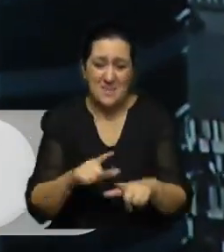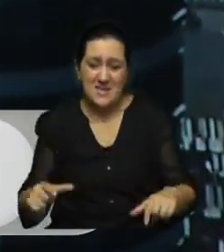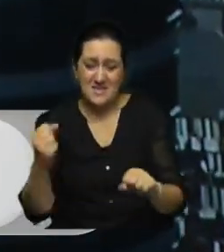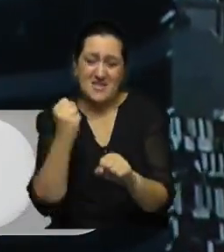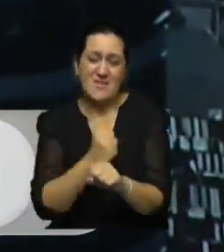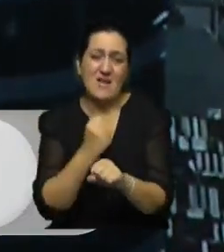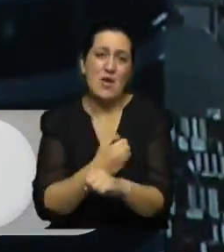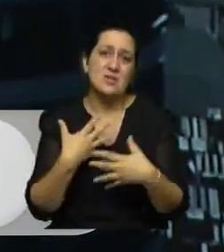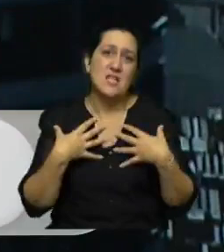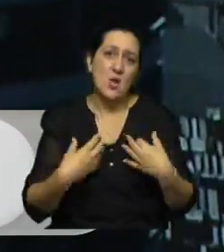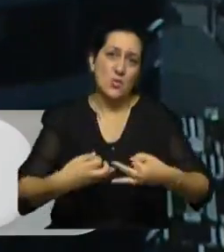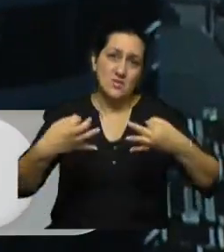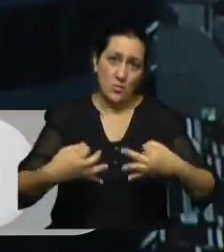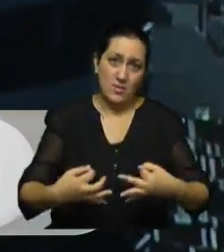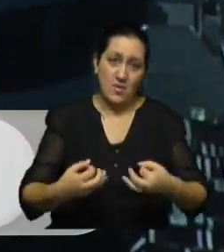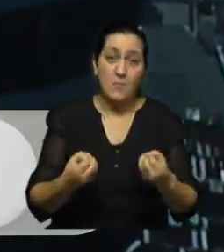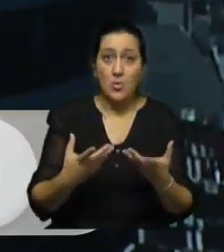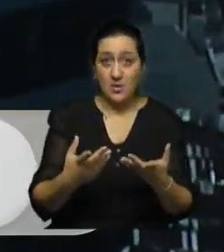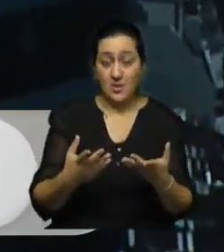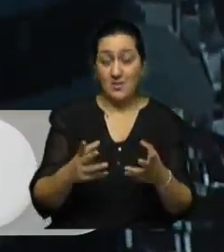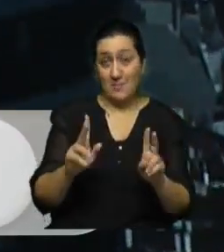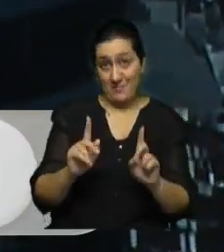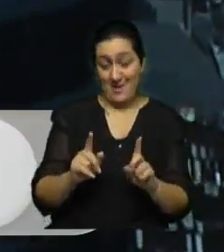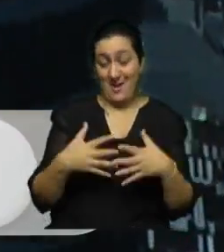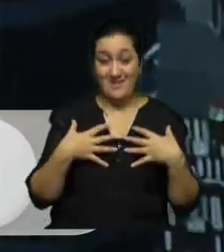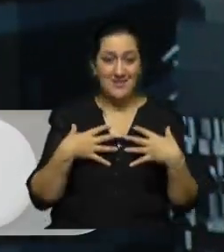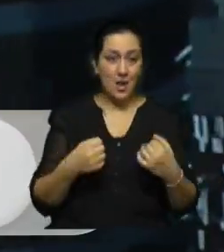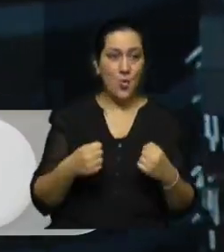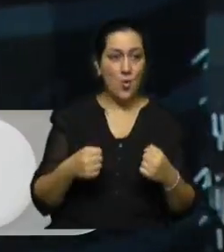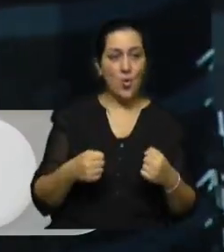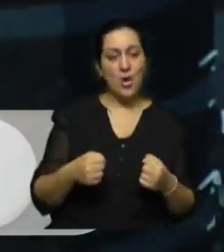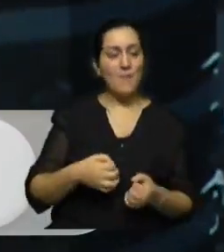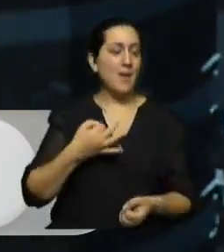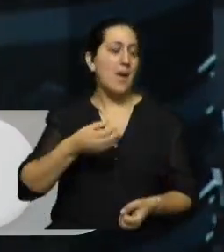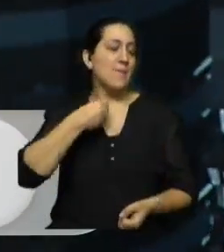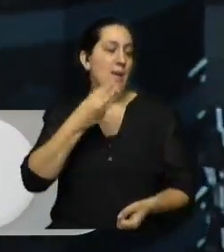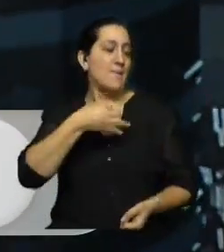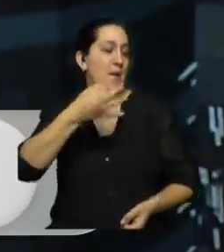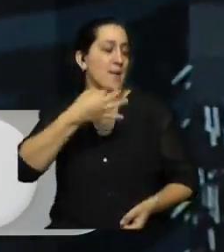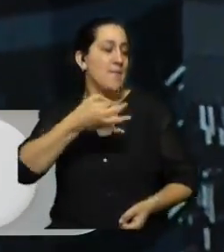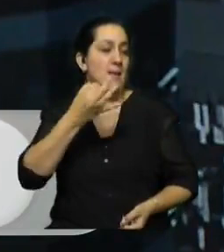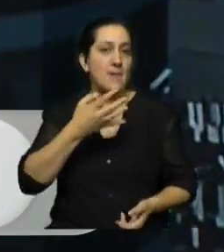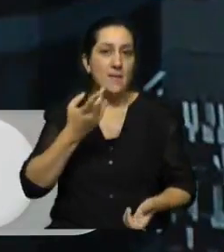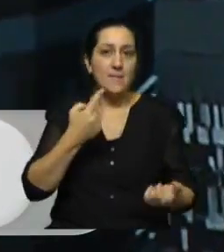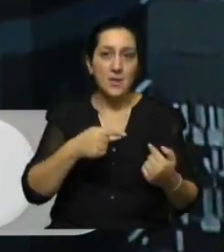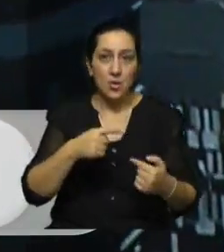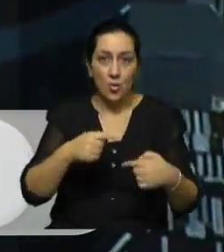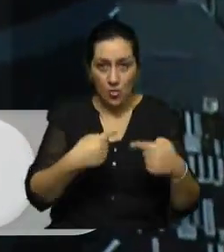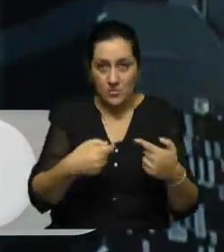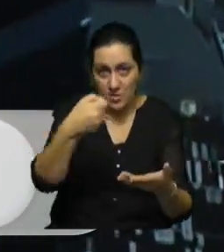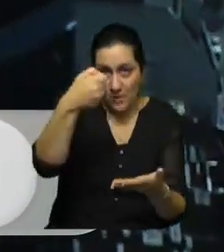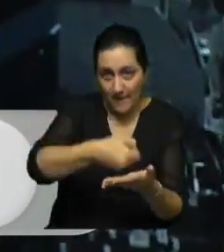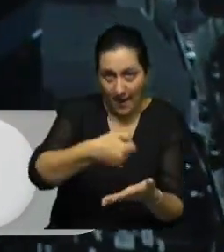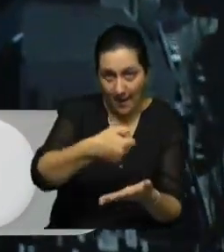salud y de seguridad. Porque la salud, que tanto nos jactamos en este país, sigue siendo paga.